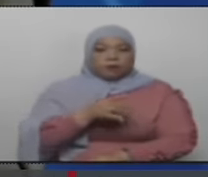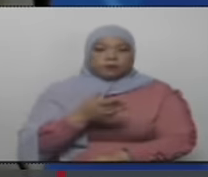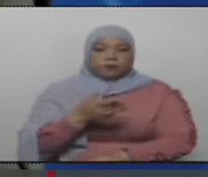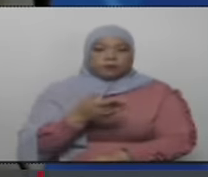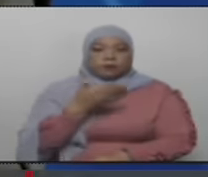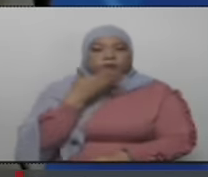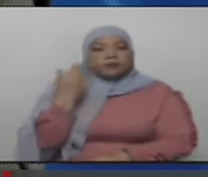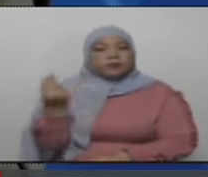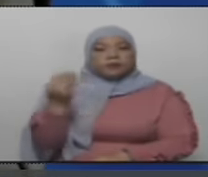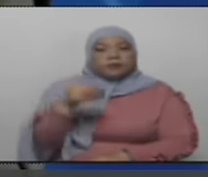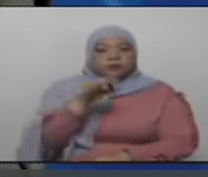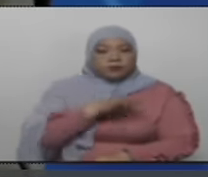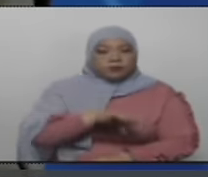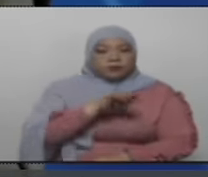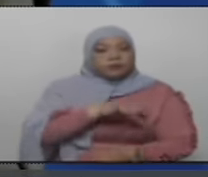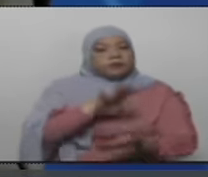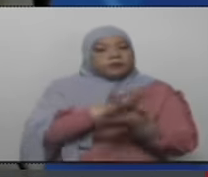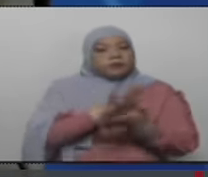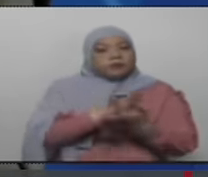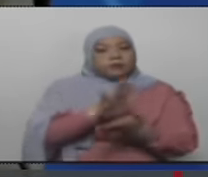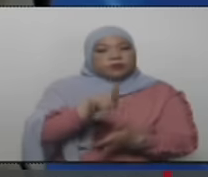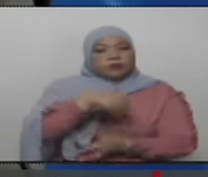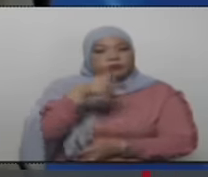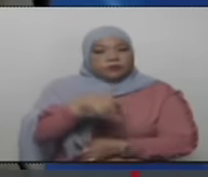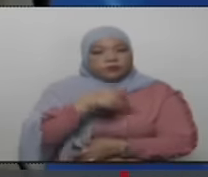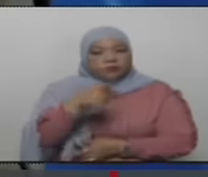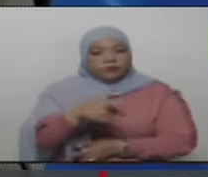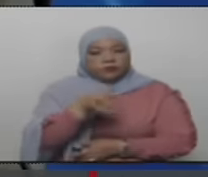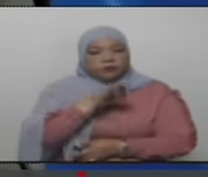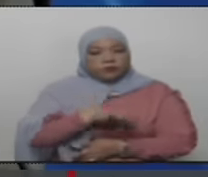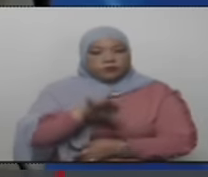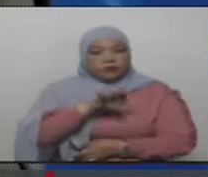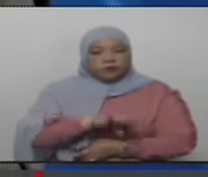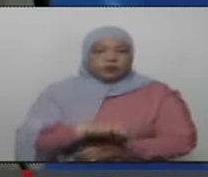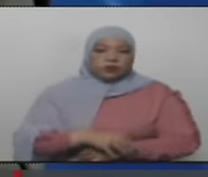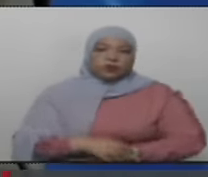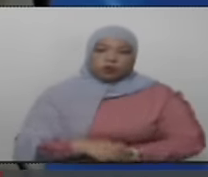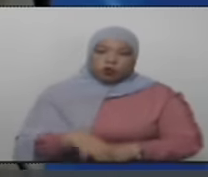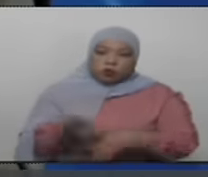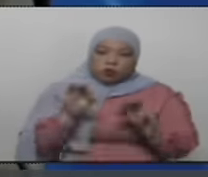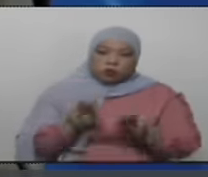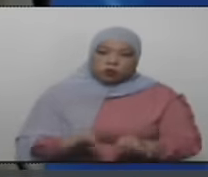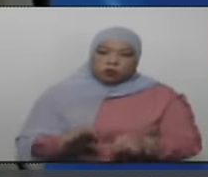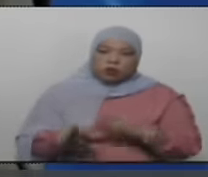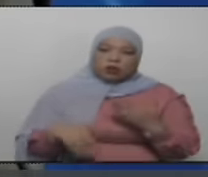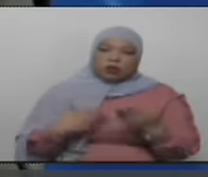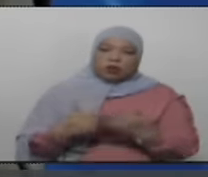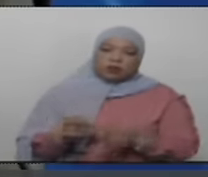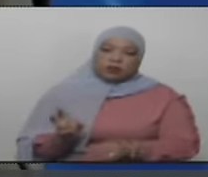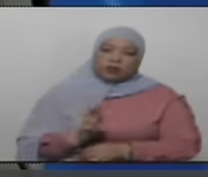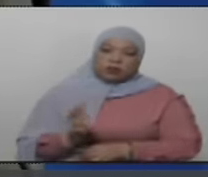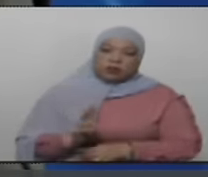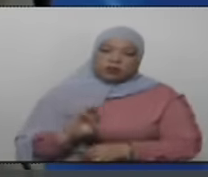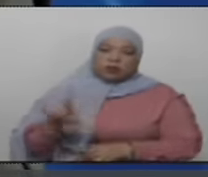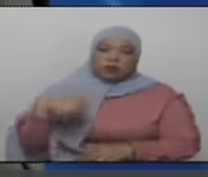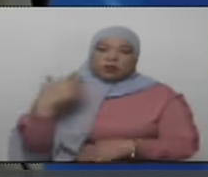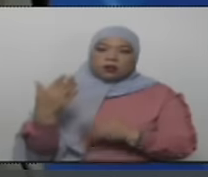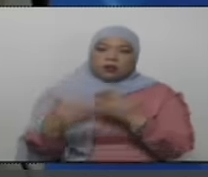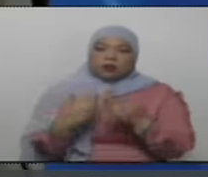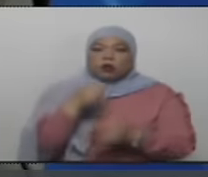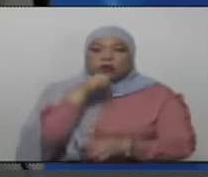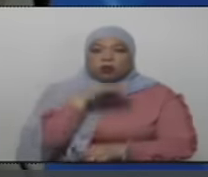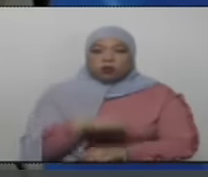la mayor suma de estabilidad política y la mayor suma de seguridad social. Fue la primera vez en la